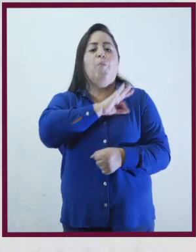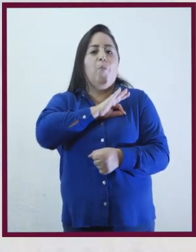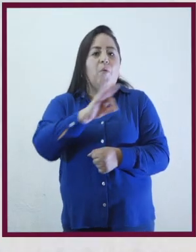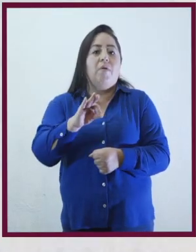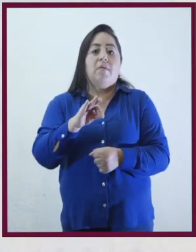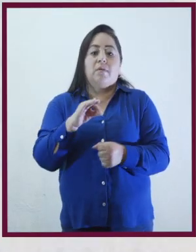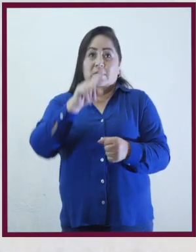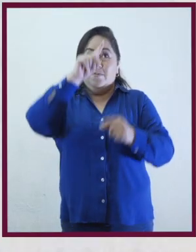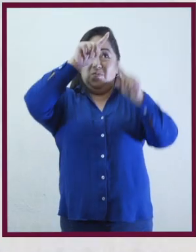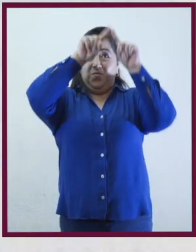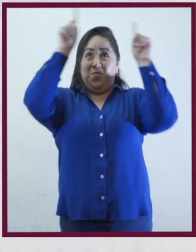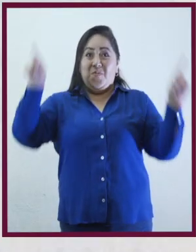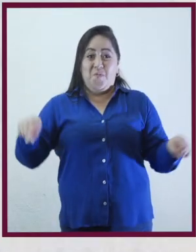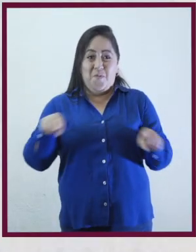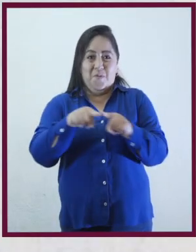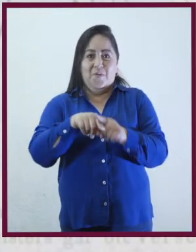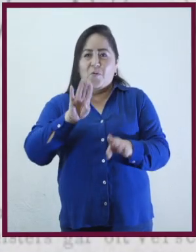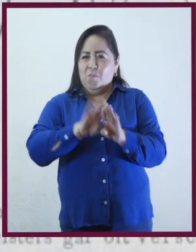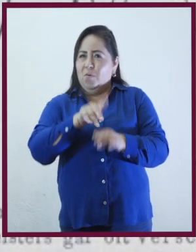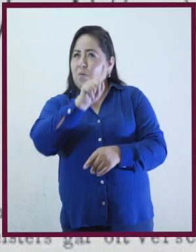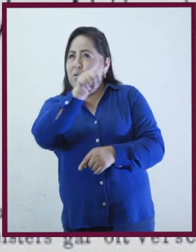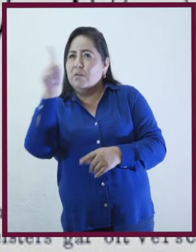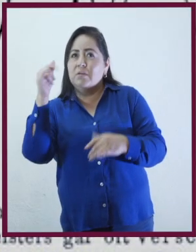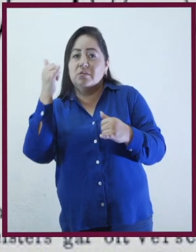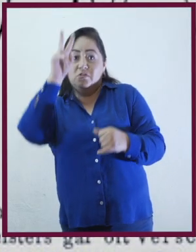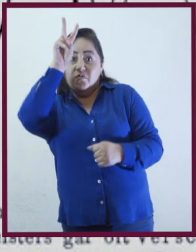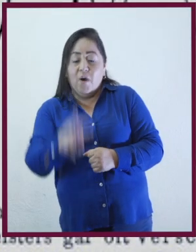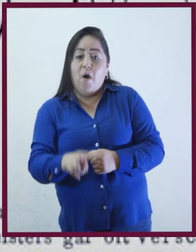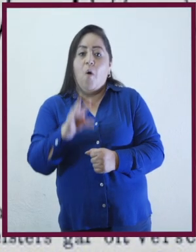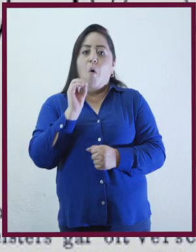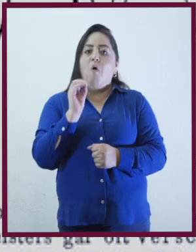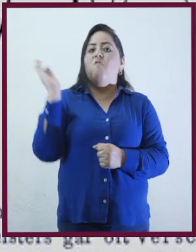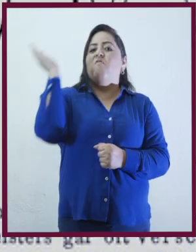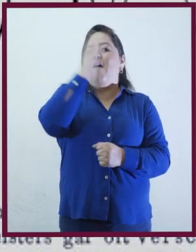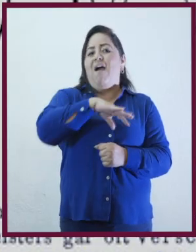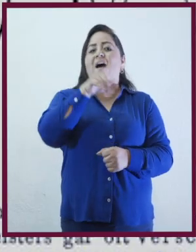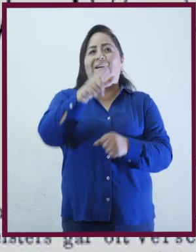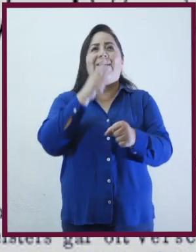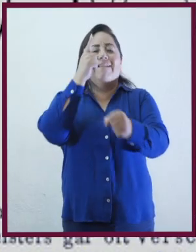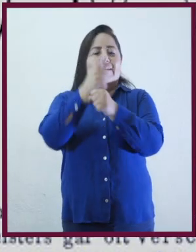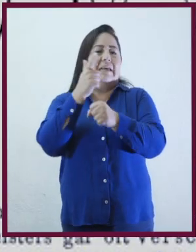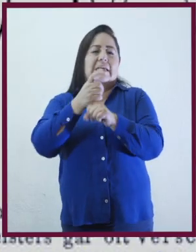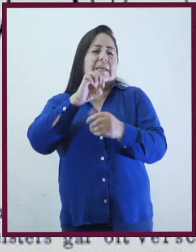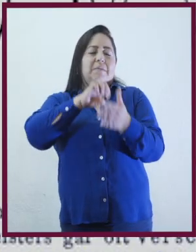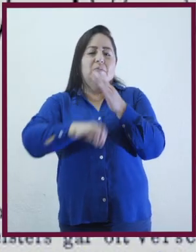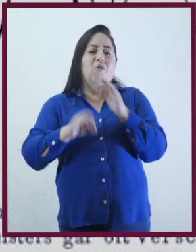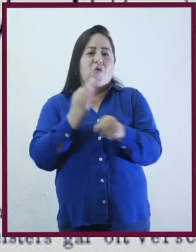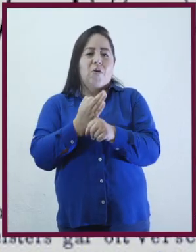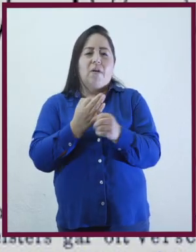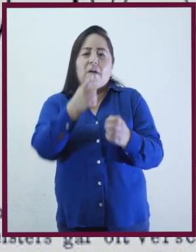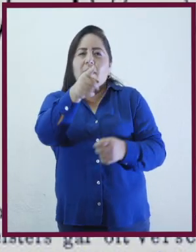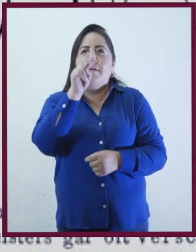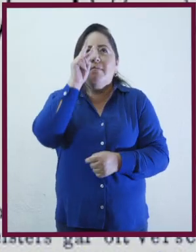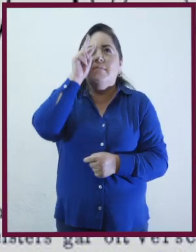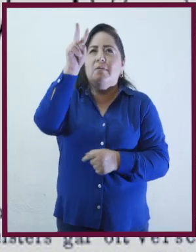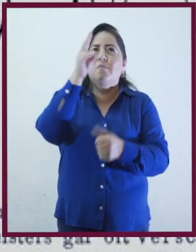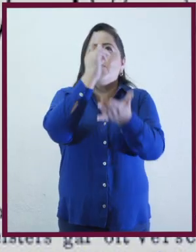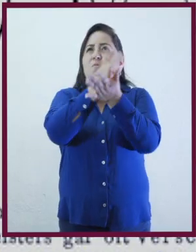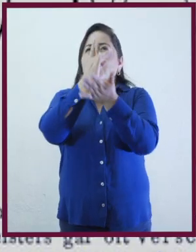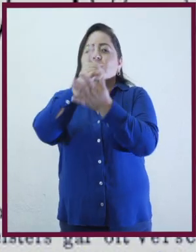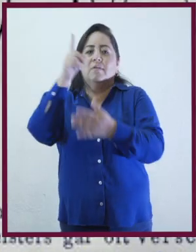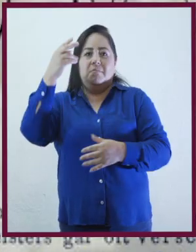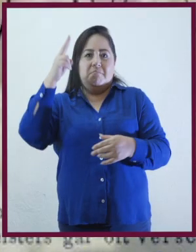descubrir si los cuadros atribuidos a él son auténticos o falsos. Hagamos un ensayo de identificación con